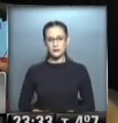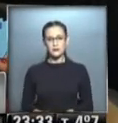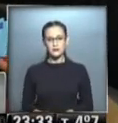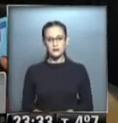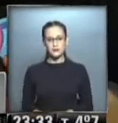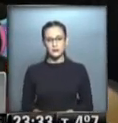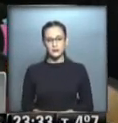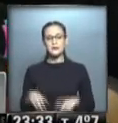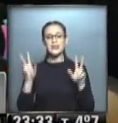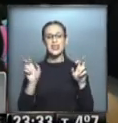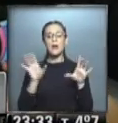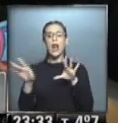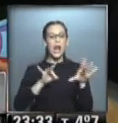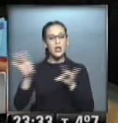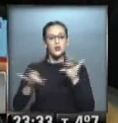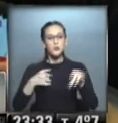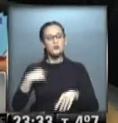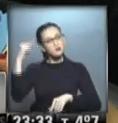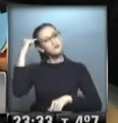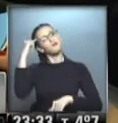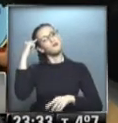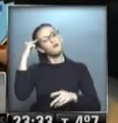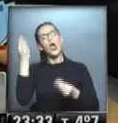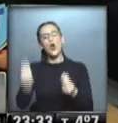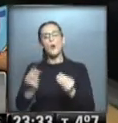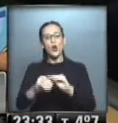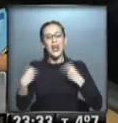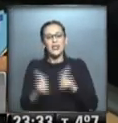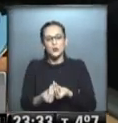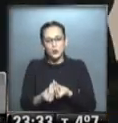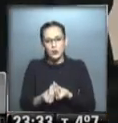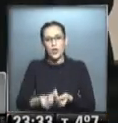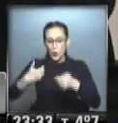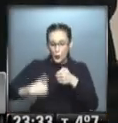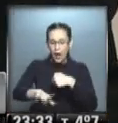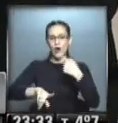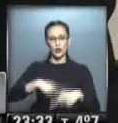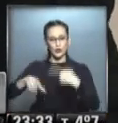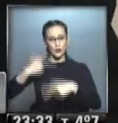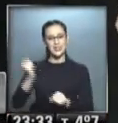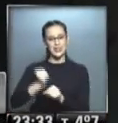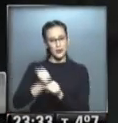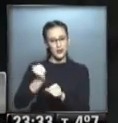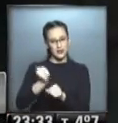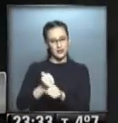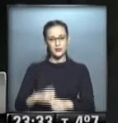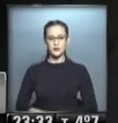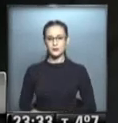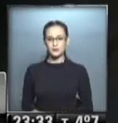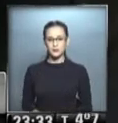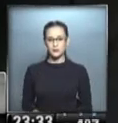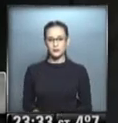las elecciones como lo que son. Analizamos sus resultados y a partir de eso seguimos trabajando. La ley de financiamiento